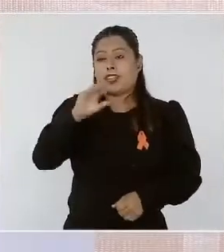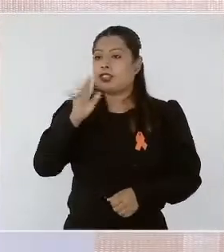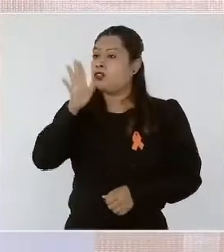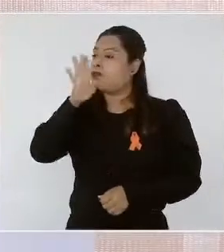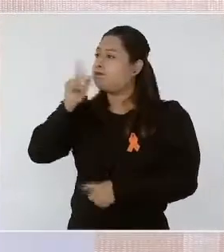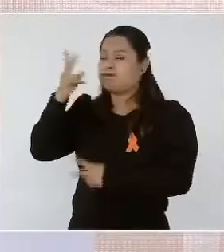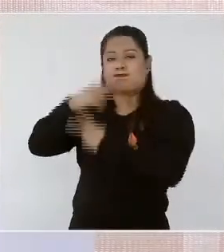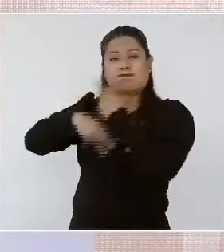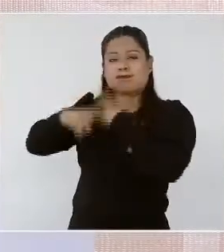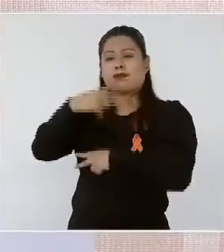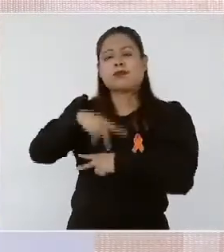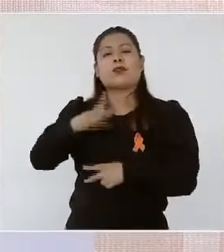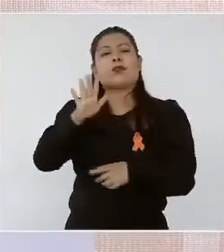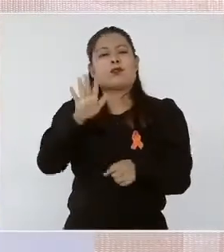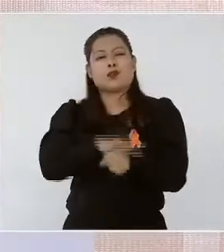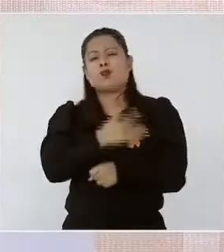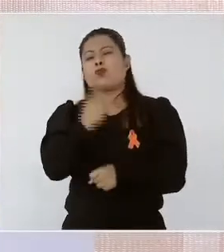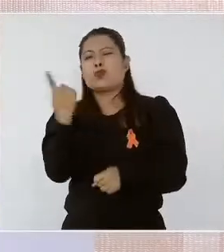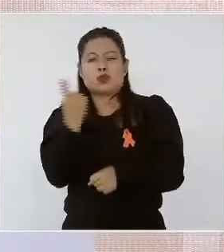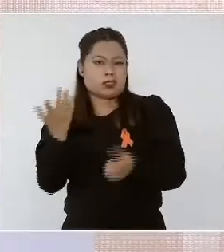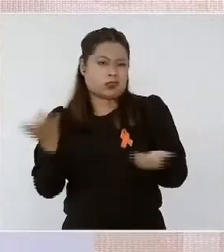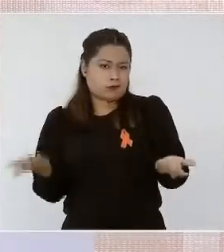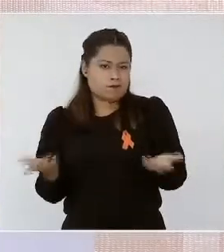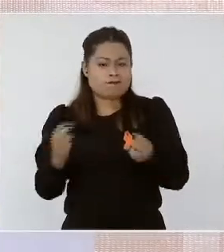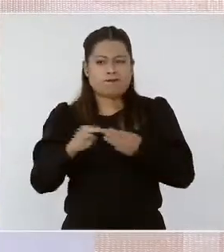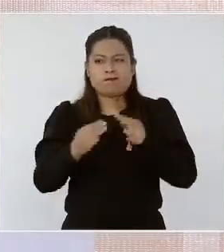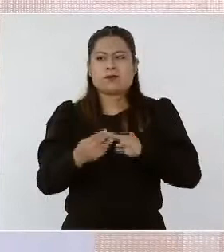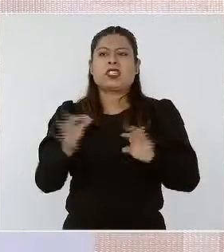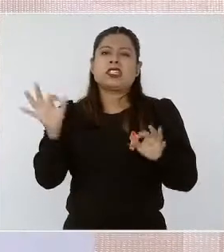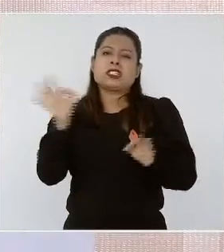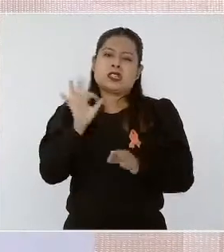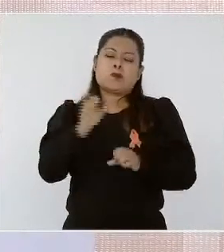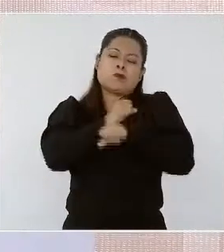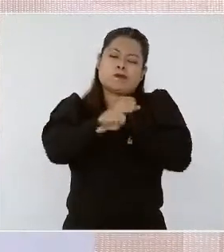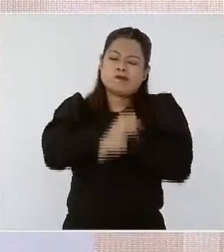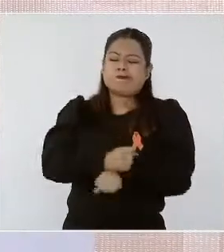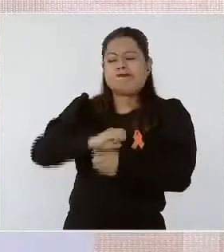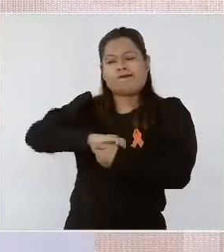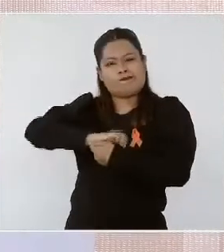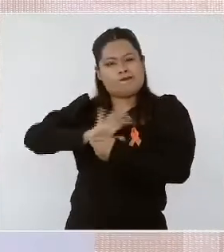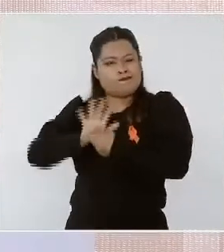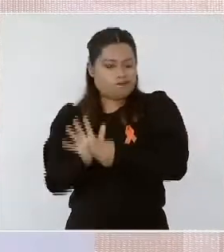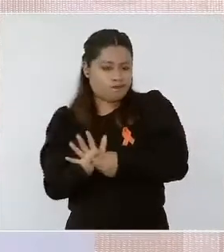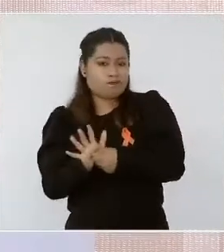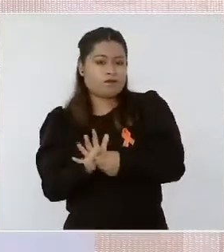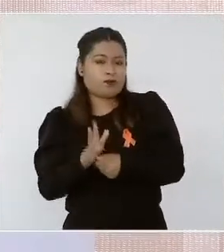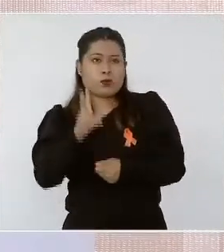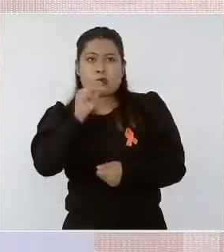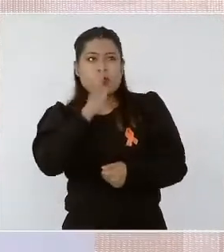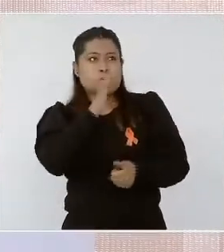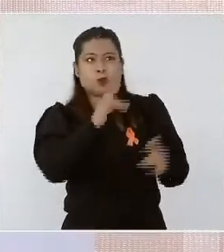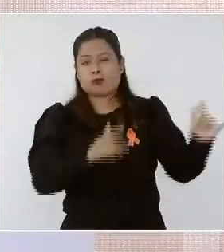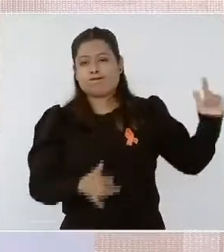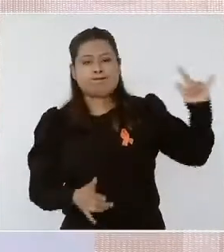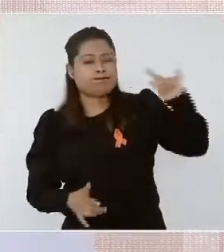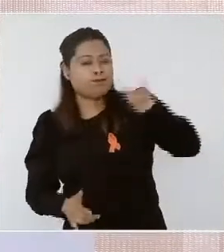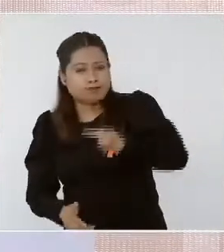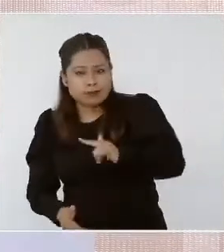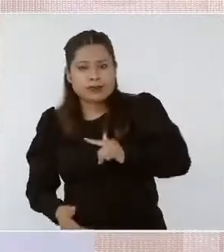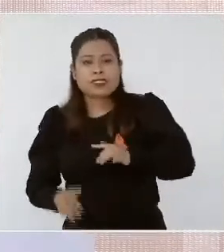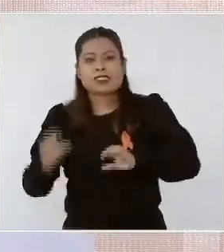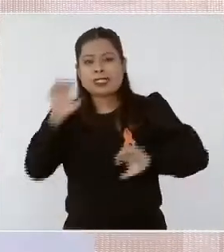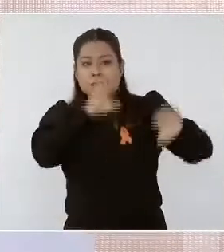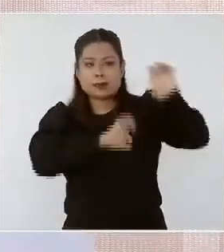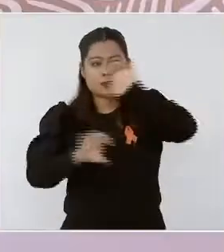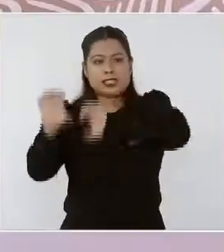venir, ya les platico, por cuestiones de protocolo sanitario ante el COVID, no la dejaban pasar. El